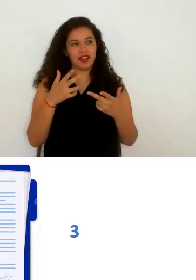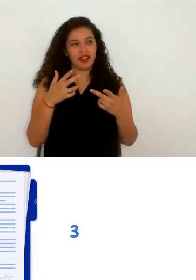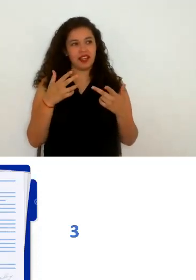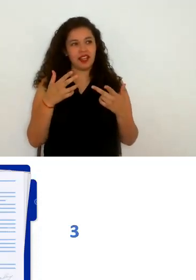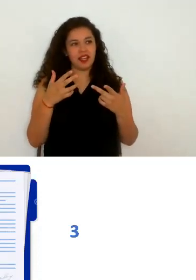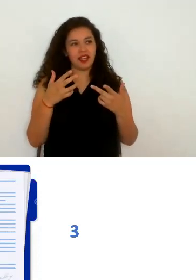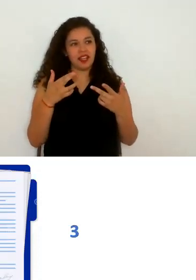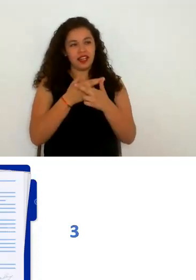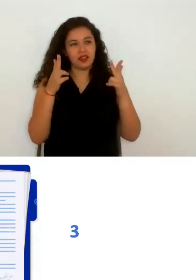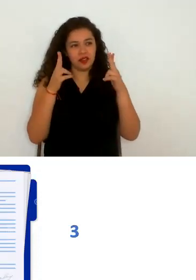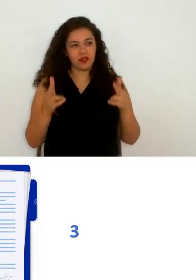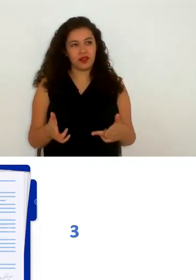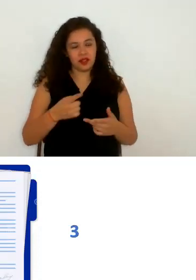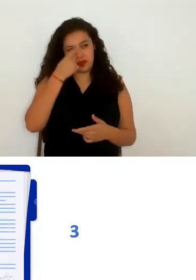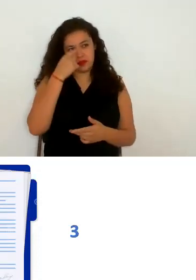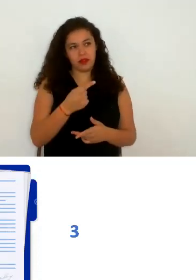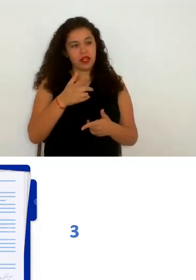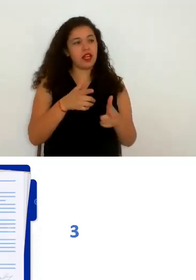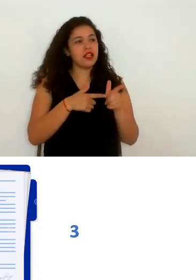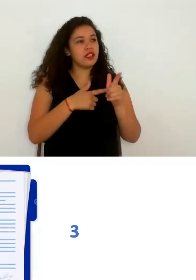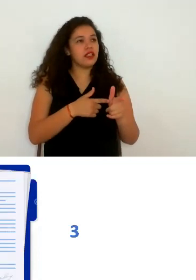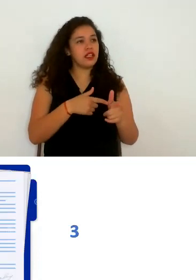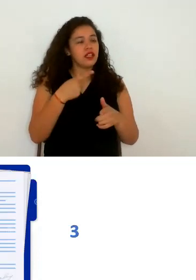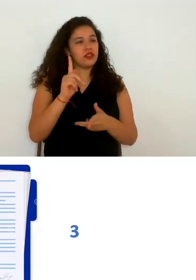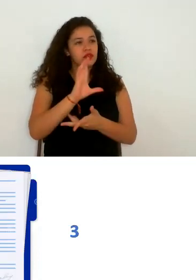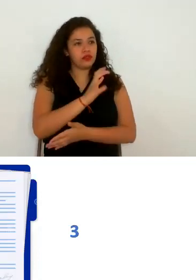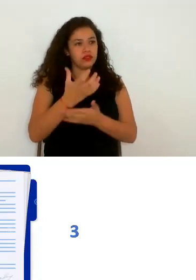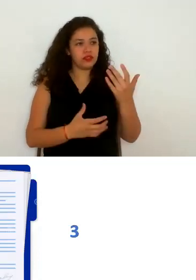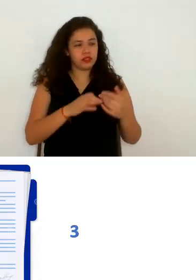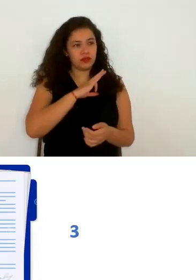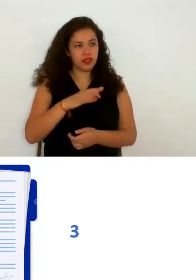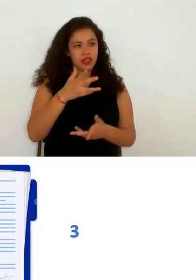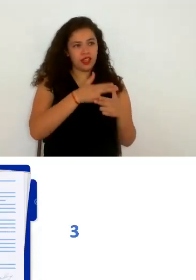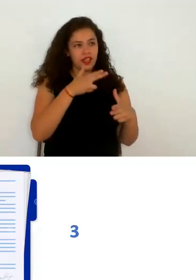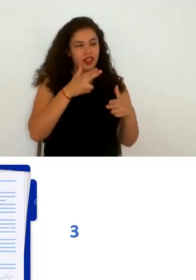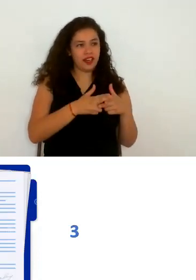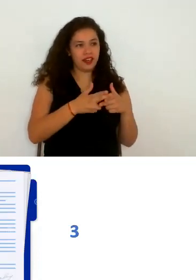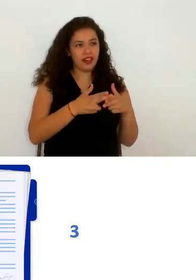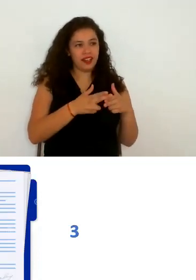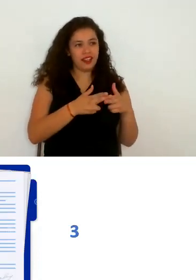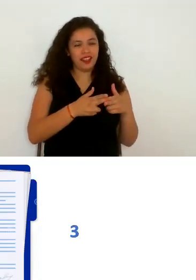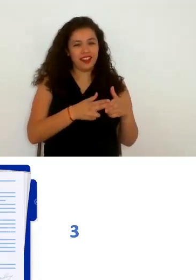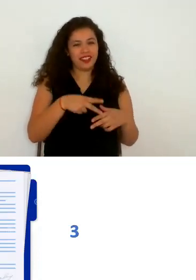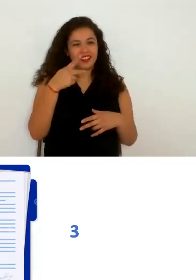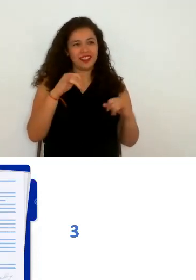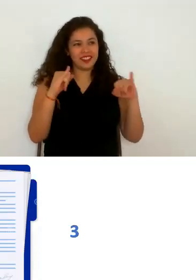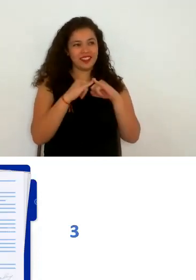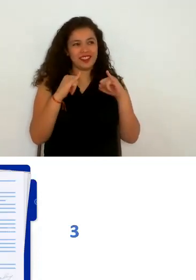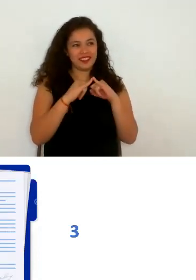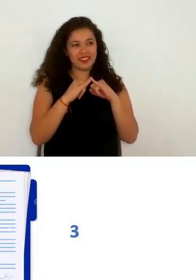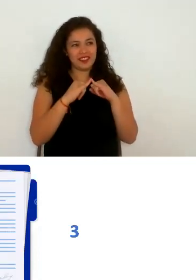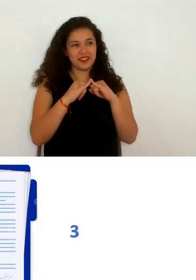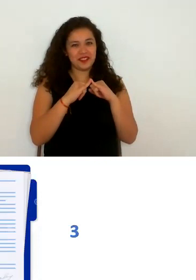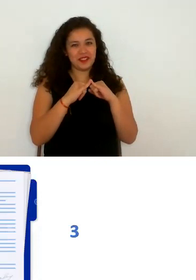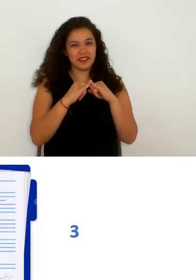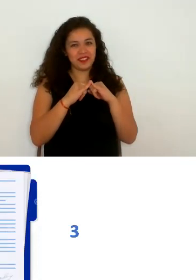ellos son los responsables de dar seguimiento desde su contratación hasta que deja de laborar en la institución.